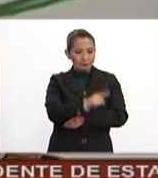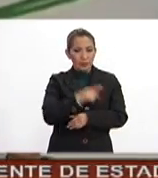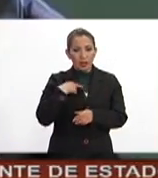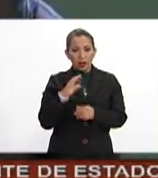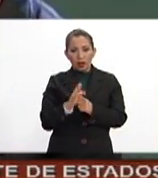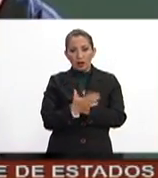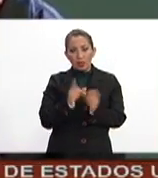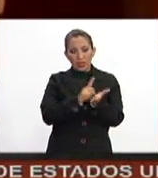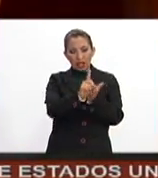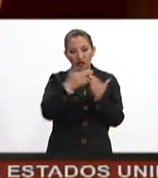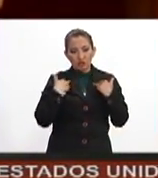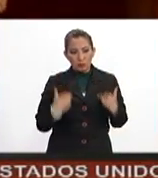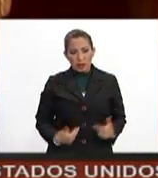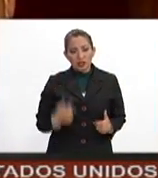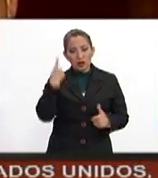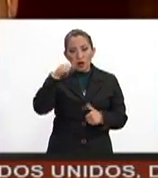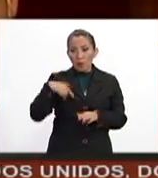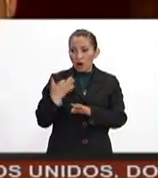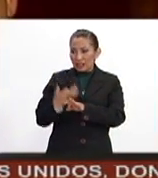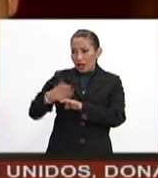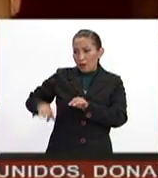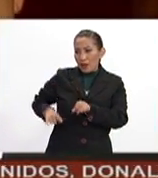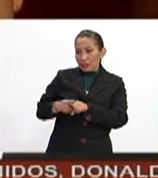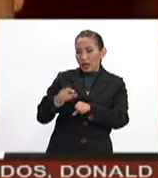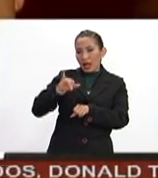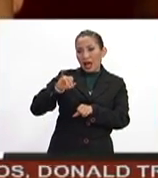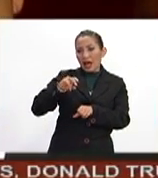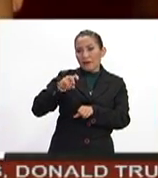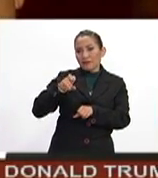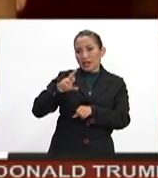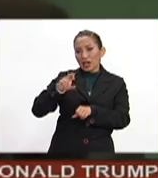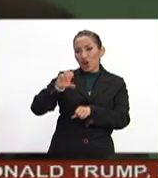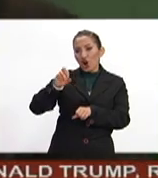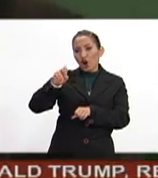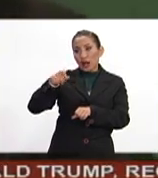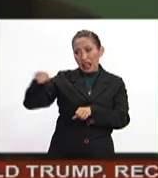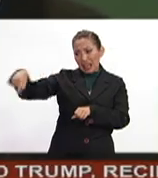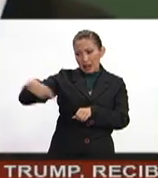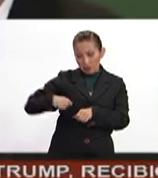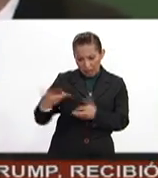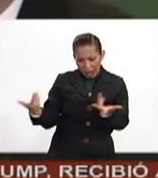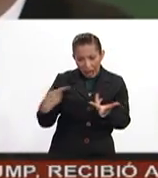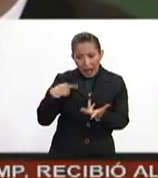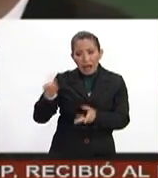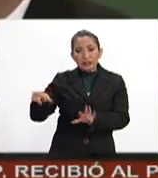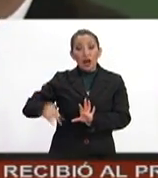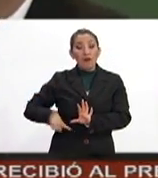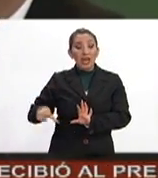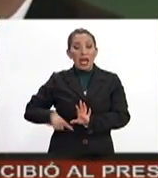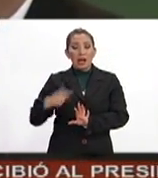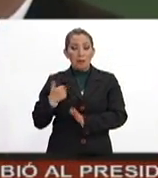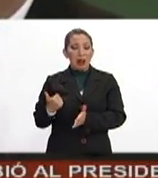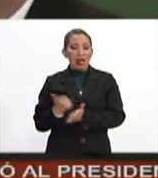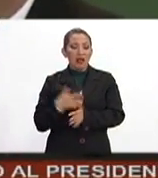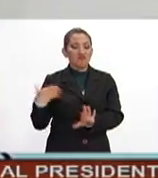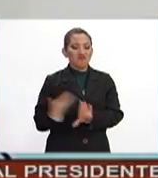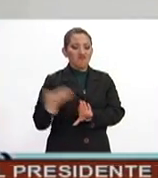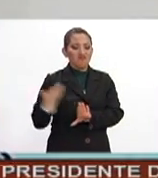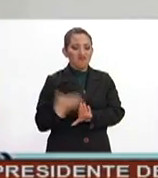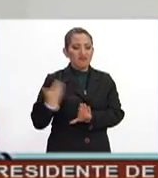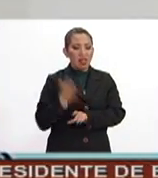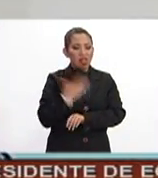una queja ante la Comisión Estatal de los Derechos Humanos contra el actual gobernador Javier Corral. lo acusan de usar el aparato gubernamental para realizar